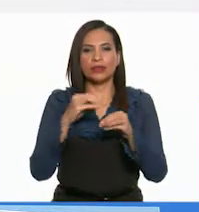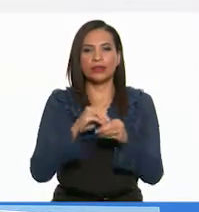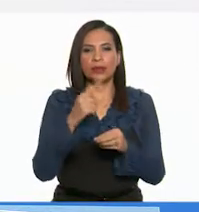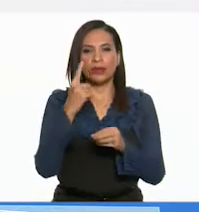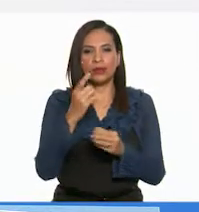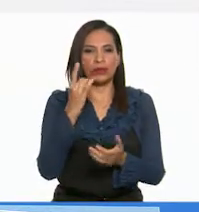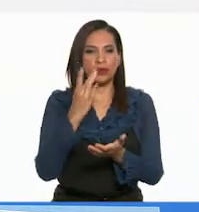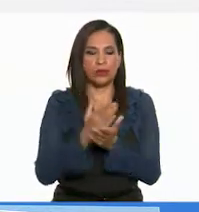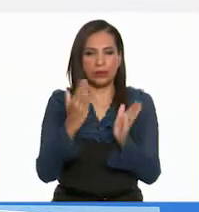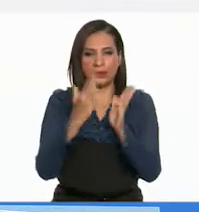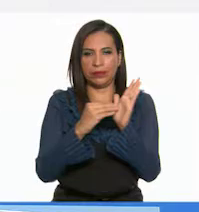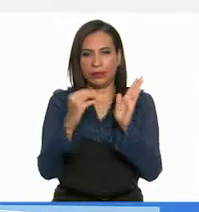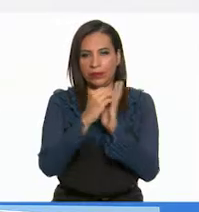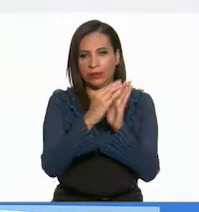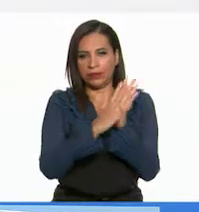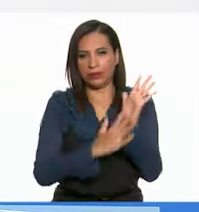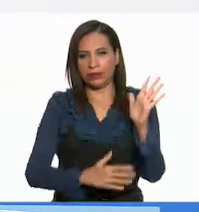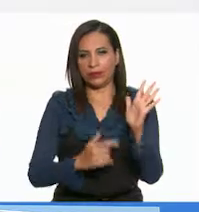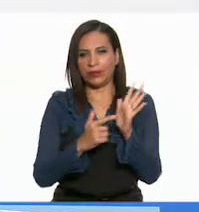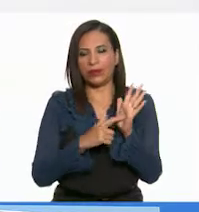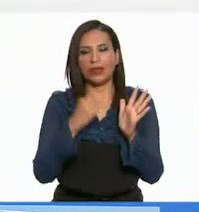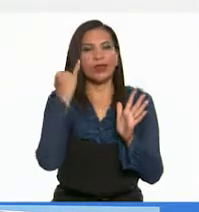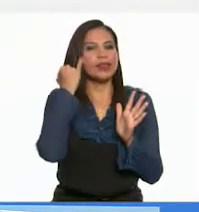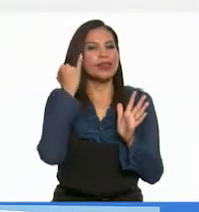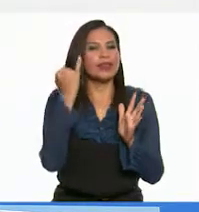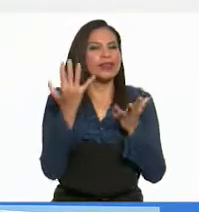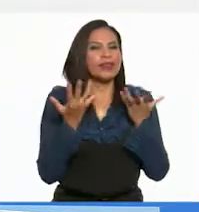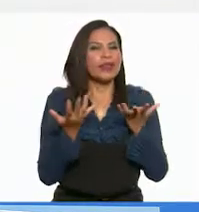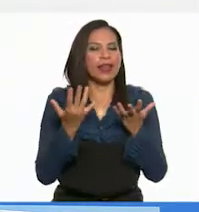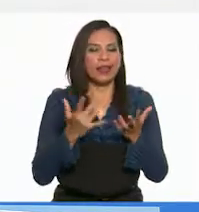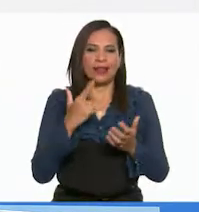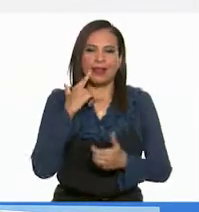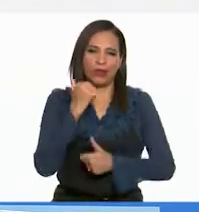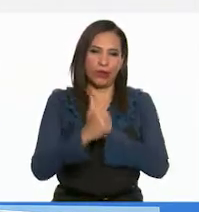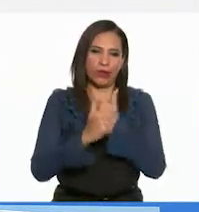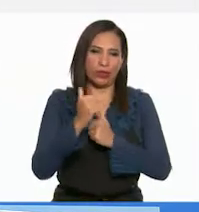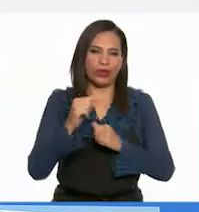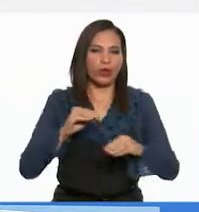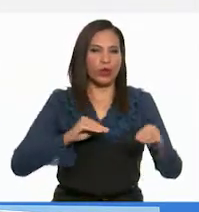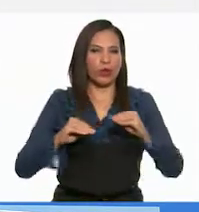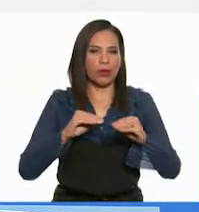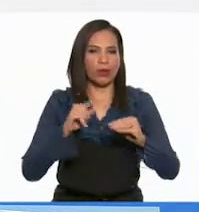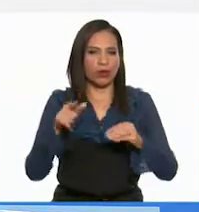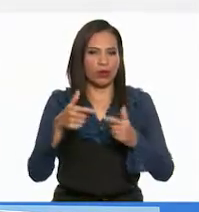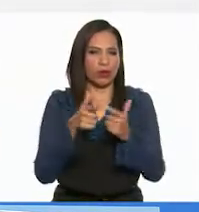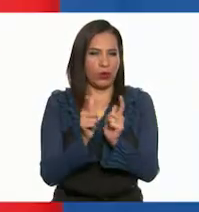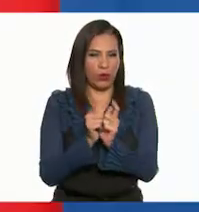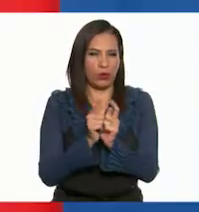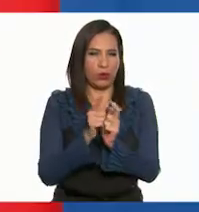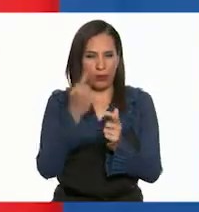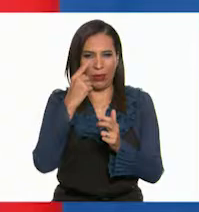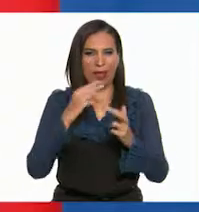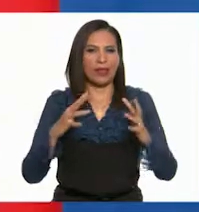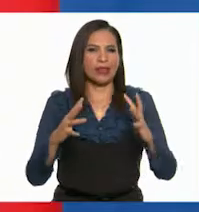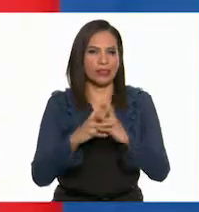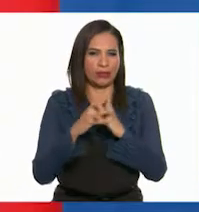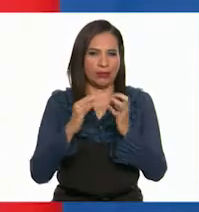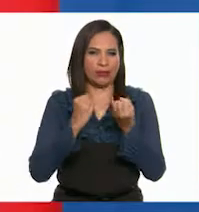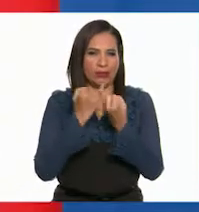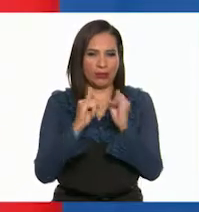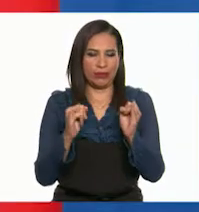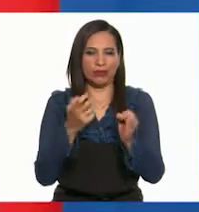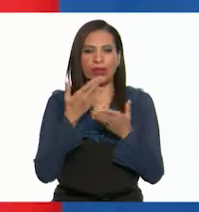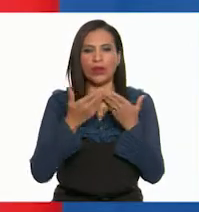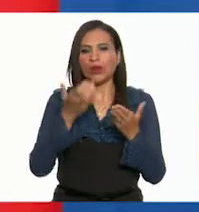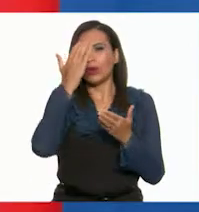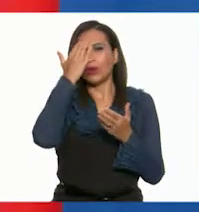un solo documento los ideales de lucha del movimiento insurgente. Hasta aquí hemos conocido